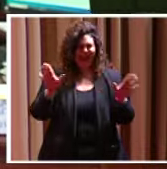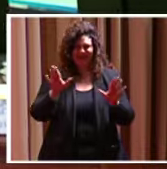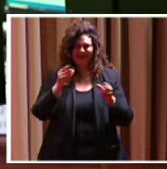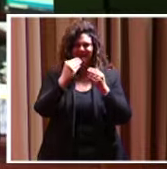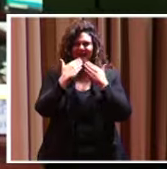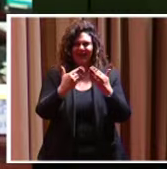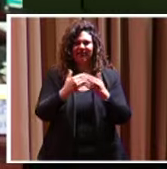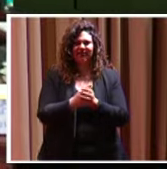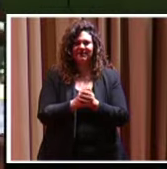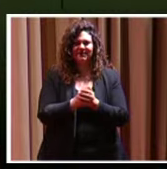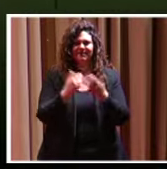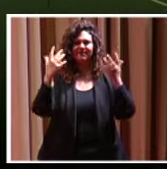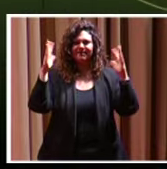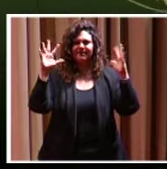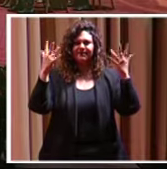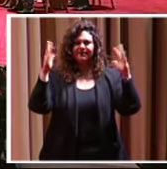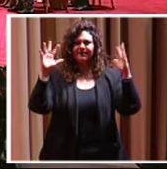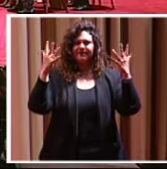gracias.